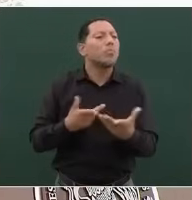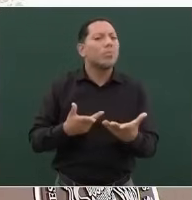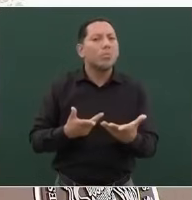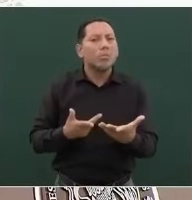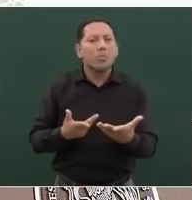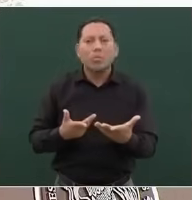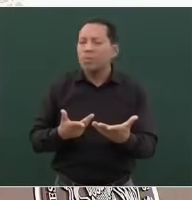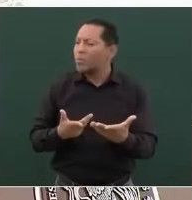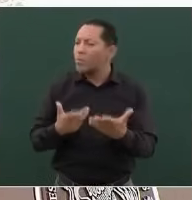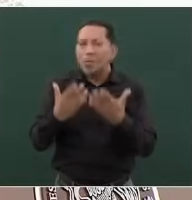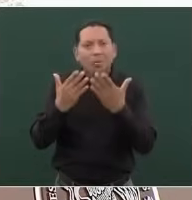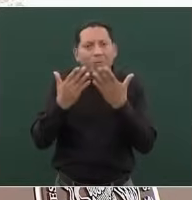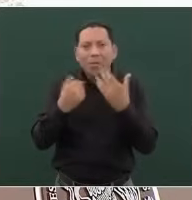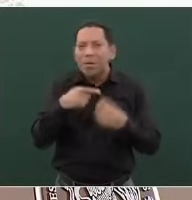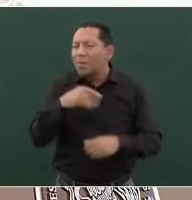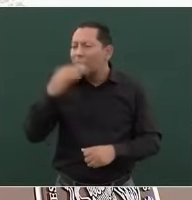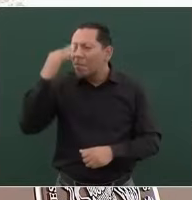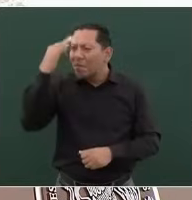No hay,